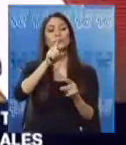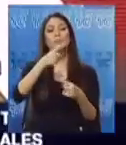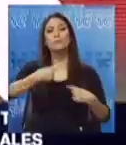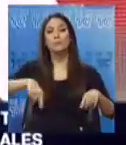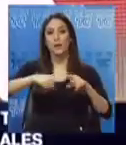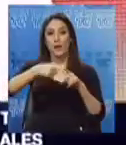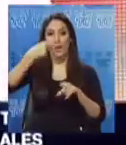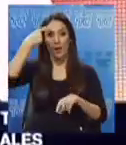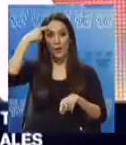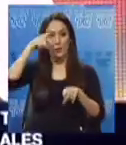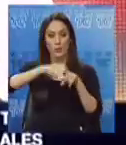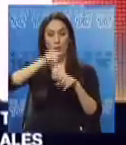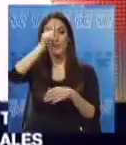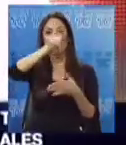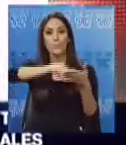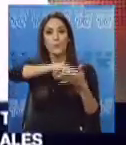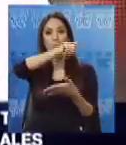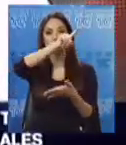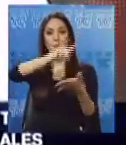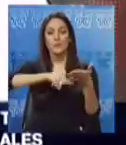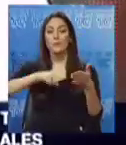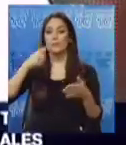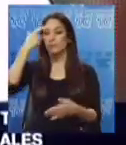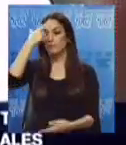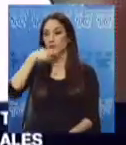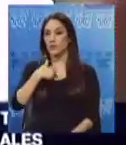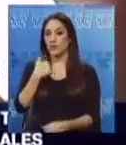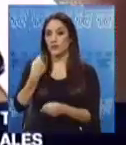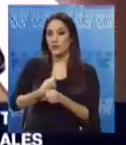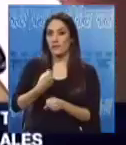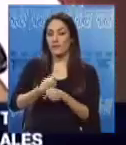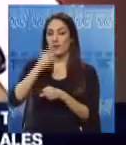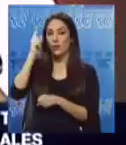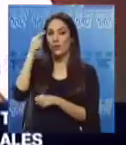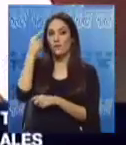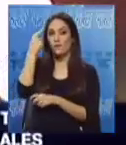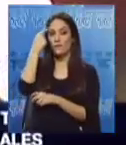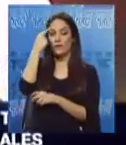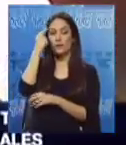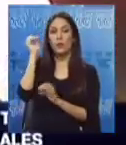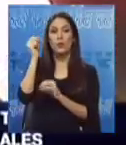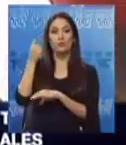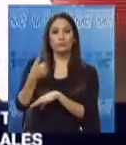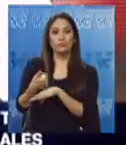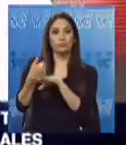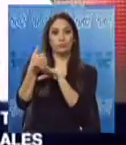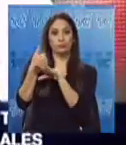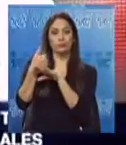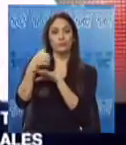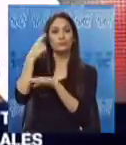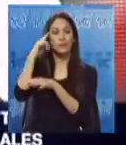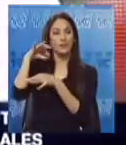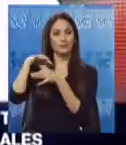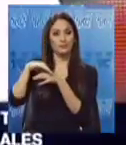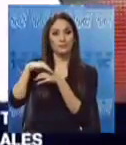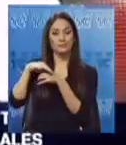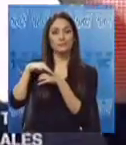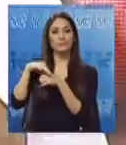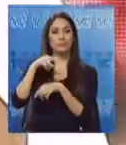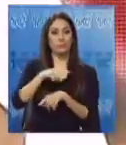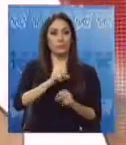acuerdo con prohibir a todo funcionario público o a toda autoridad de elección popular